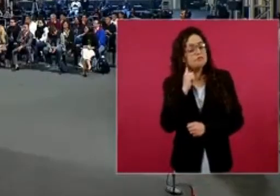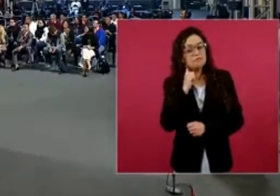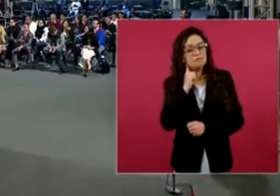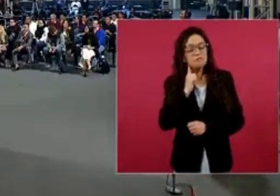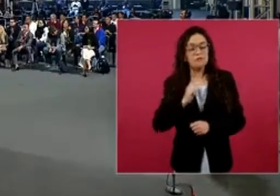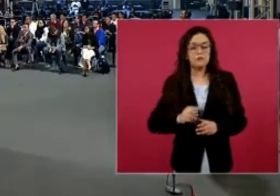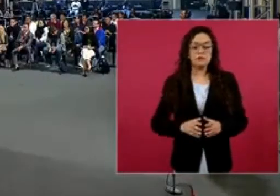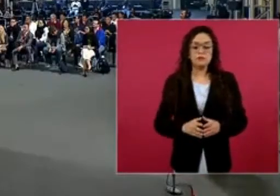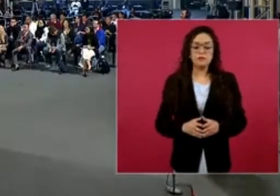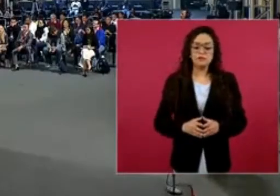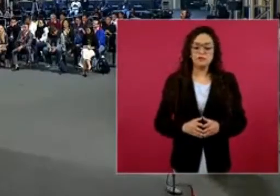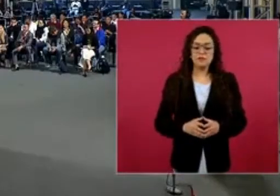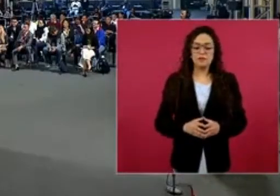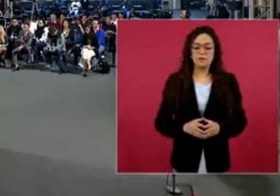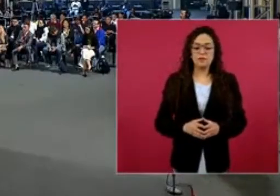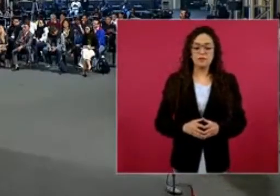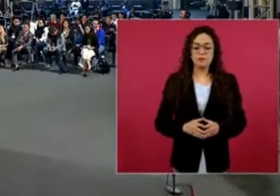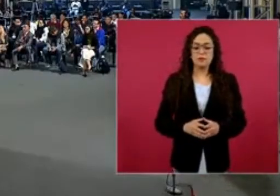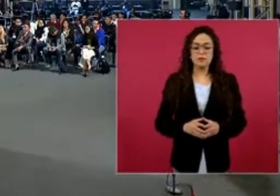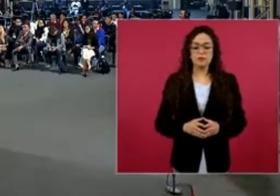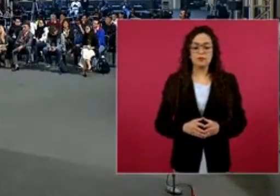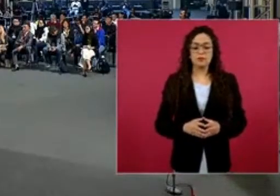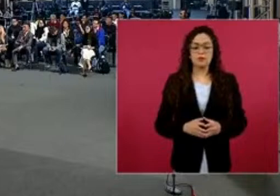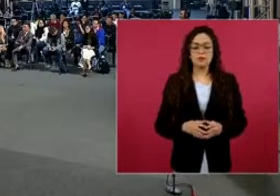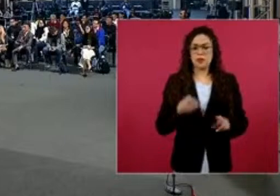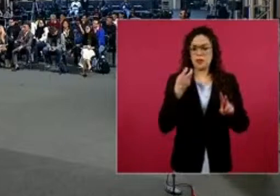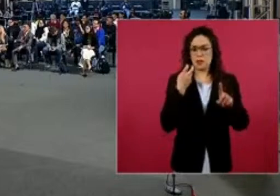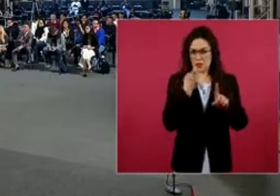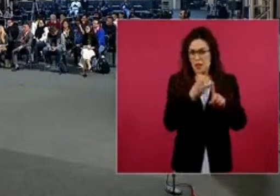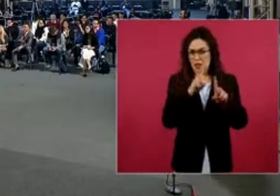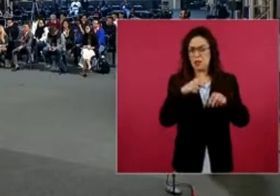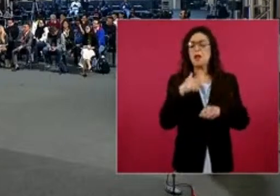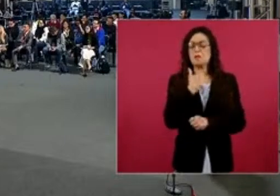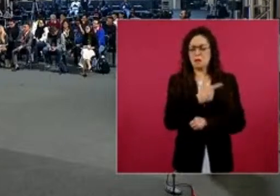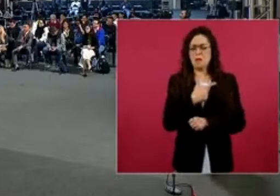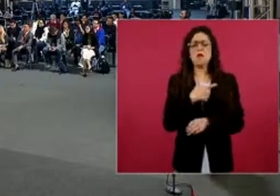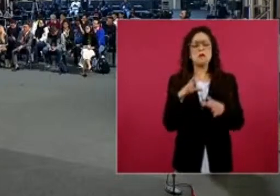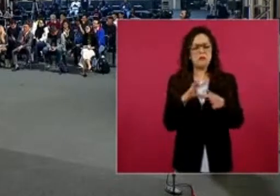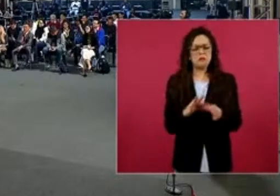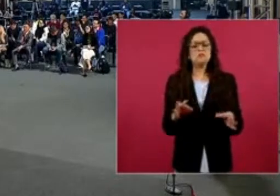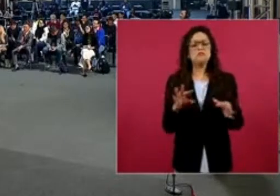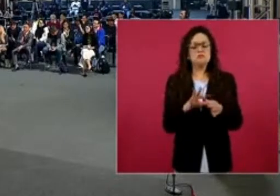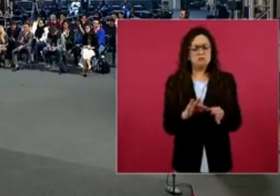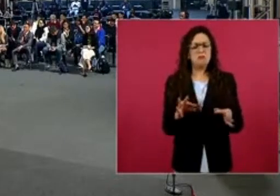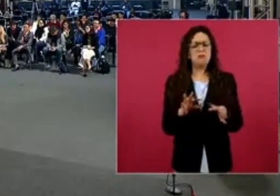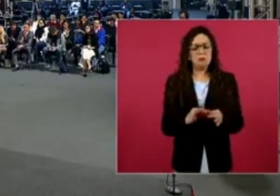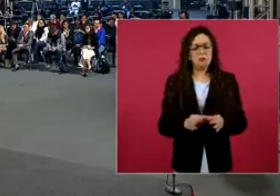No, me gusta hablar de eso. Mire, yo